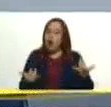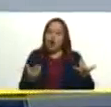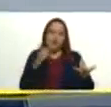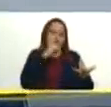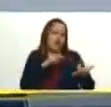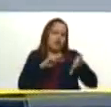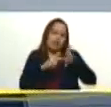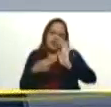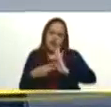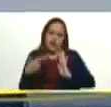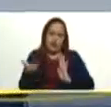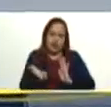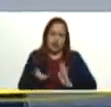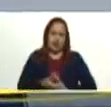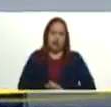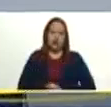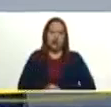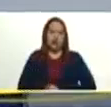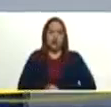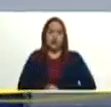significa